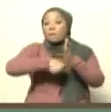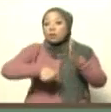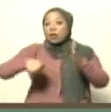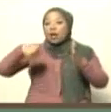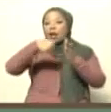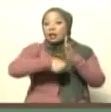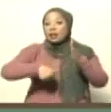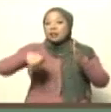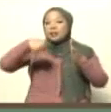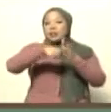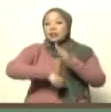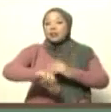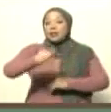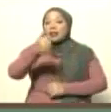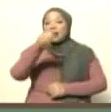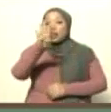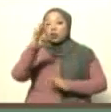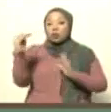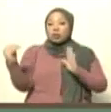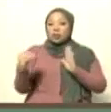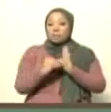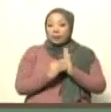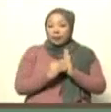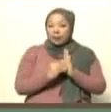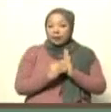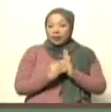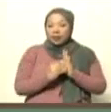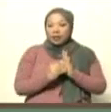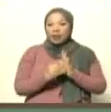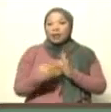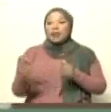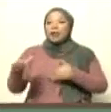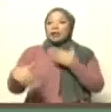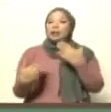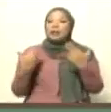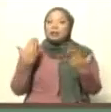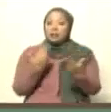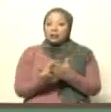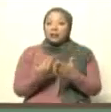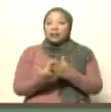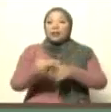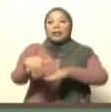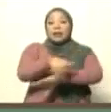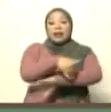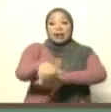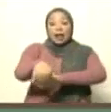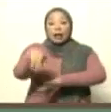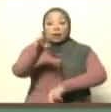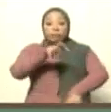tenemos 14.800 en todo el país. Hemos llegado a calle por calle,